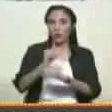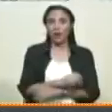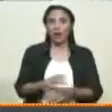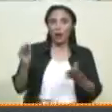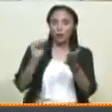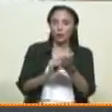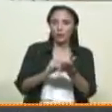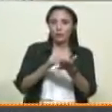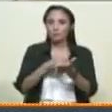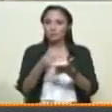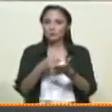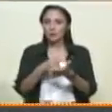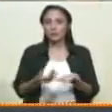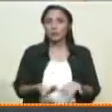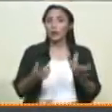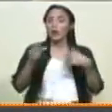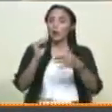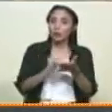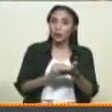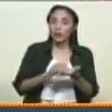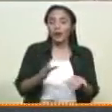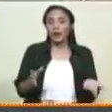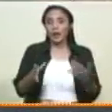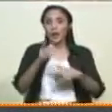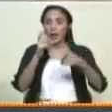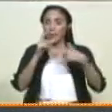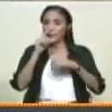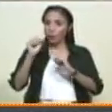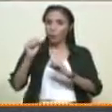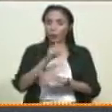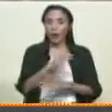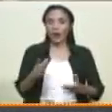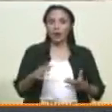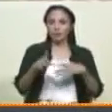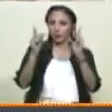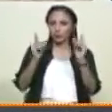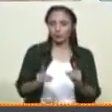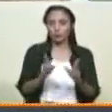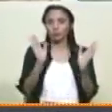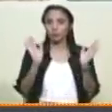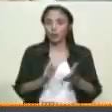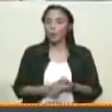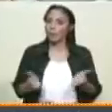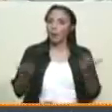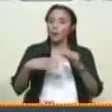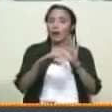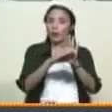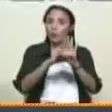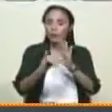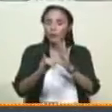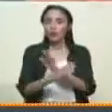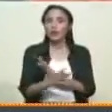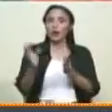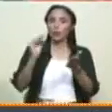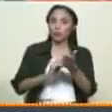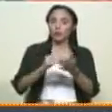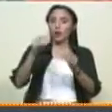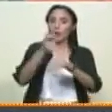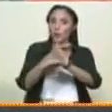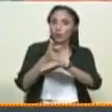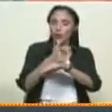a esta Constitución, porque después de la Asamblea Nacional Constituyente hubo elecciones de gobernadores. Y ellos